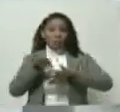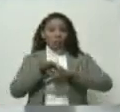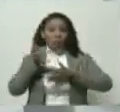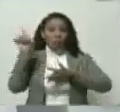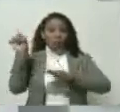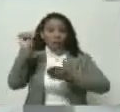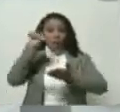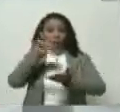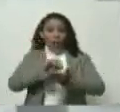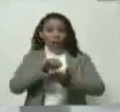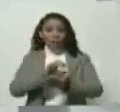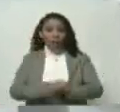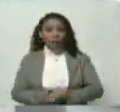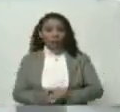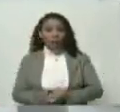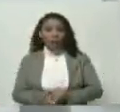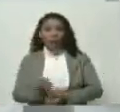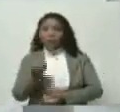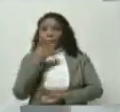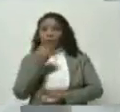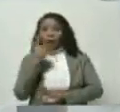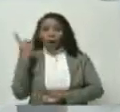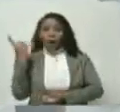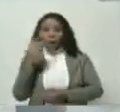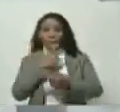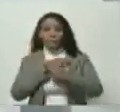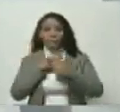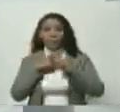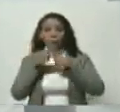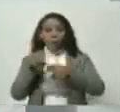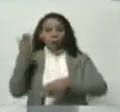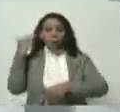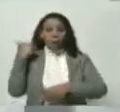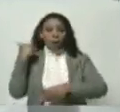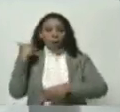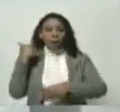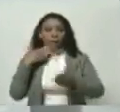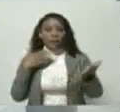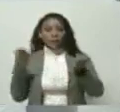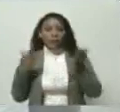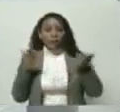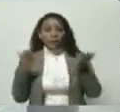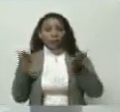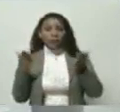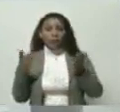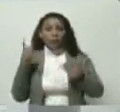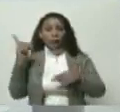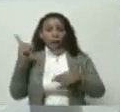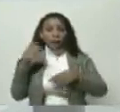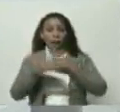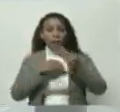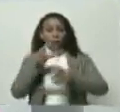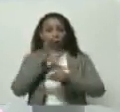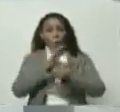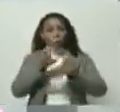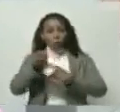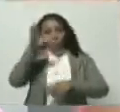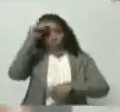Irán, en Israel, en donde él estaba prestando servicio, estaba haciendo allí algunos cursos y